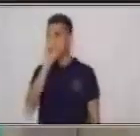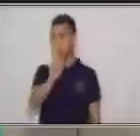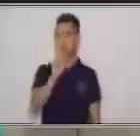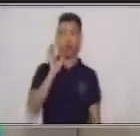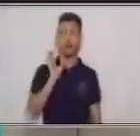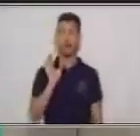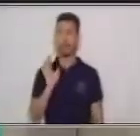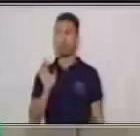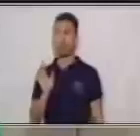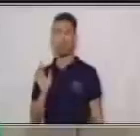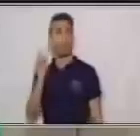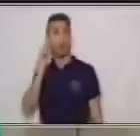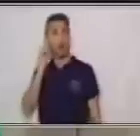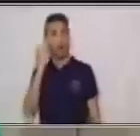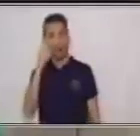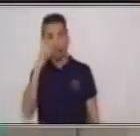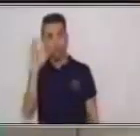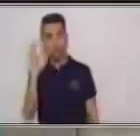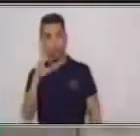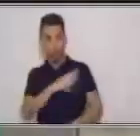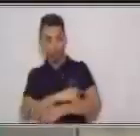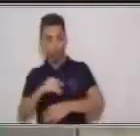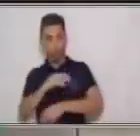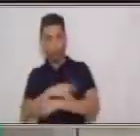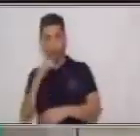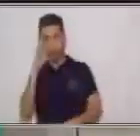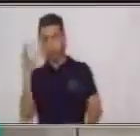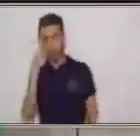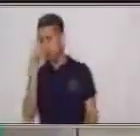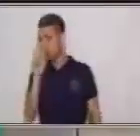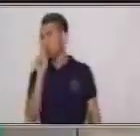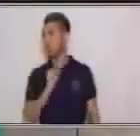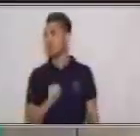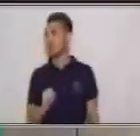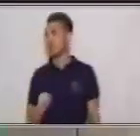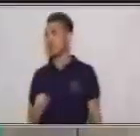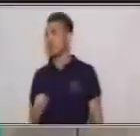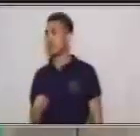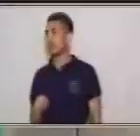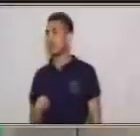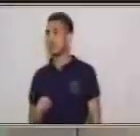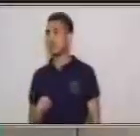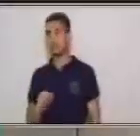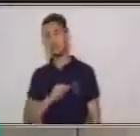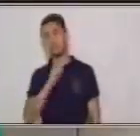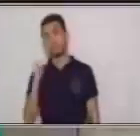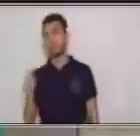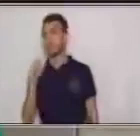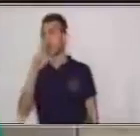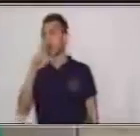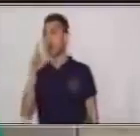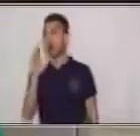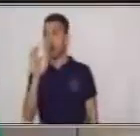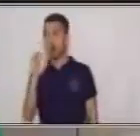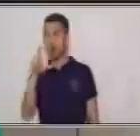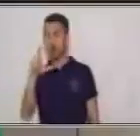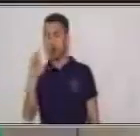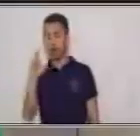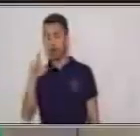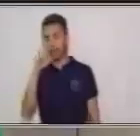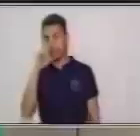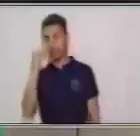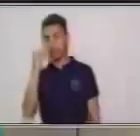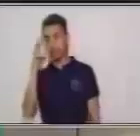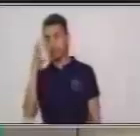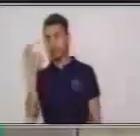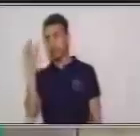gato, es individual, y están también los colectivos. Y aquí hay algo muy importante, en